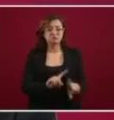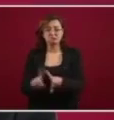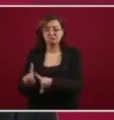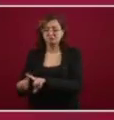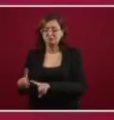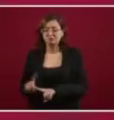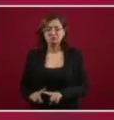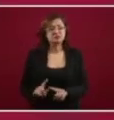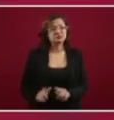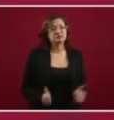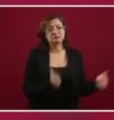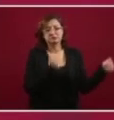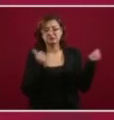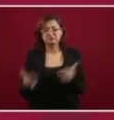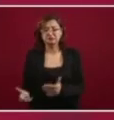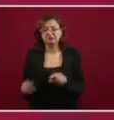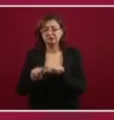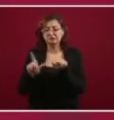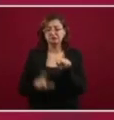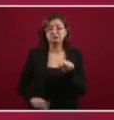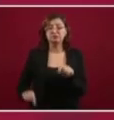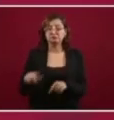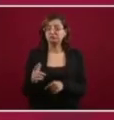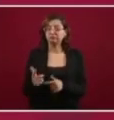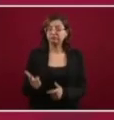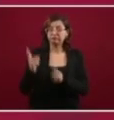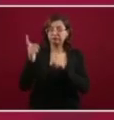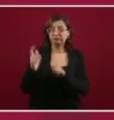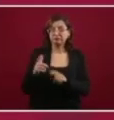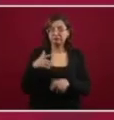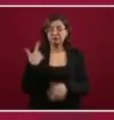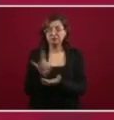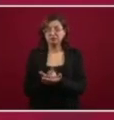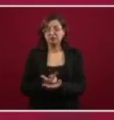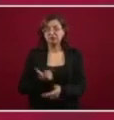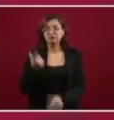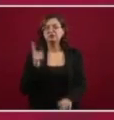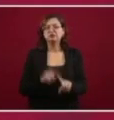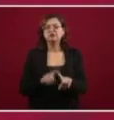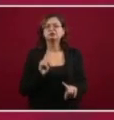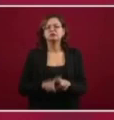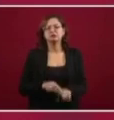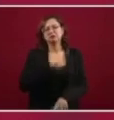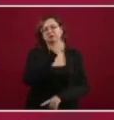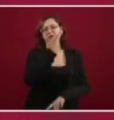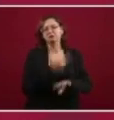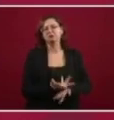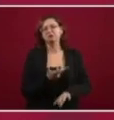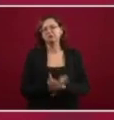entran a nuestro territorio de alto calibre provienen de Estados Unidos,